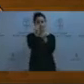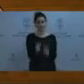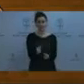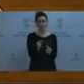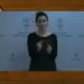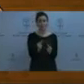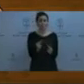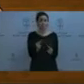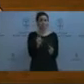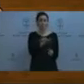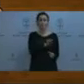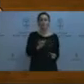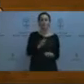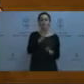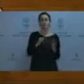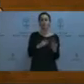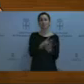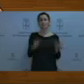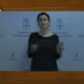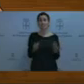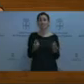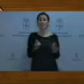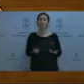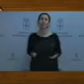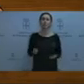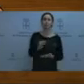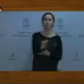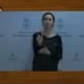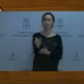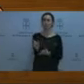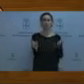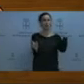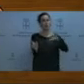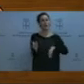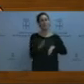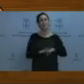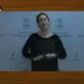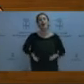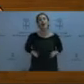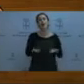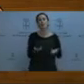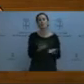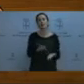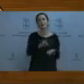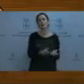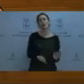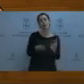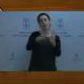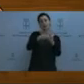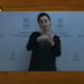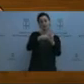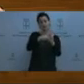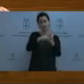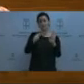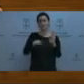2017, por otro lado, tampoco contempla una partida presupuestaria para la línea de ayudas que se plantea en el punto 3 de la moción.